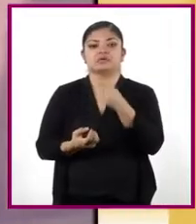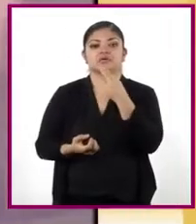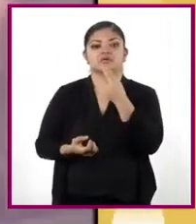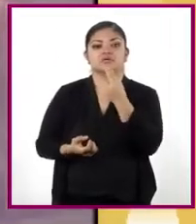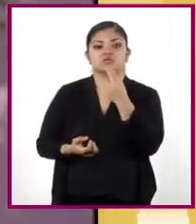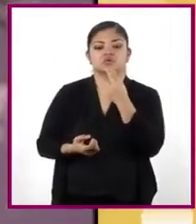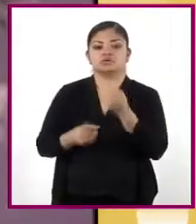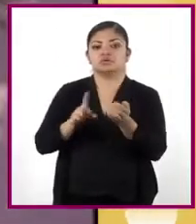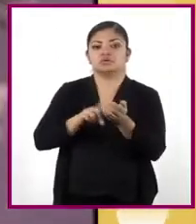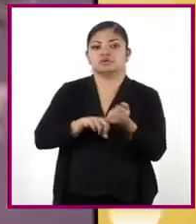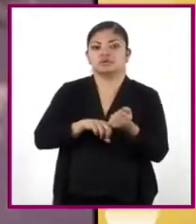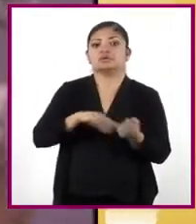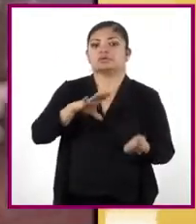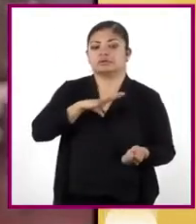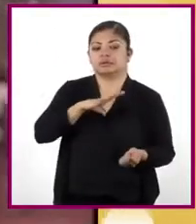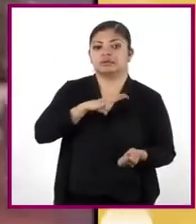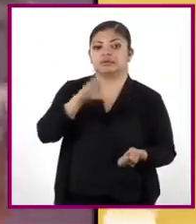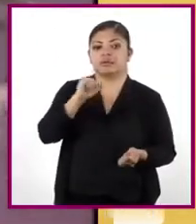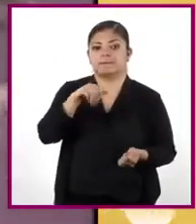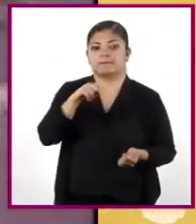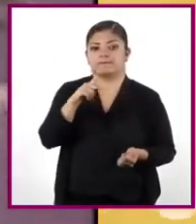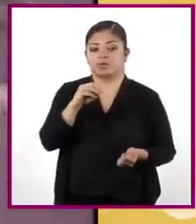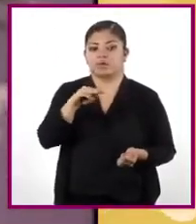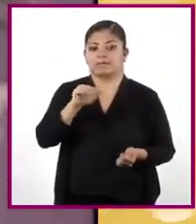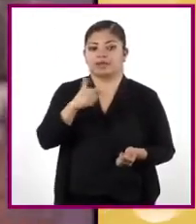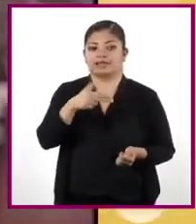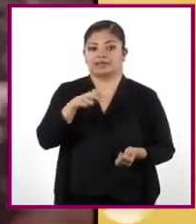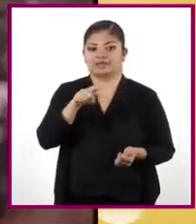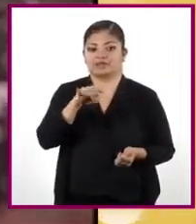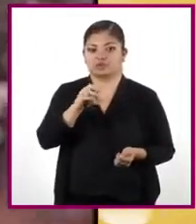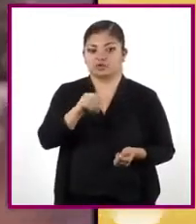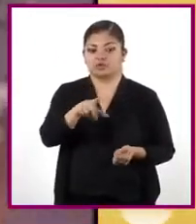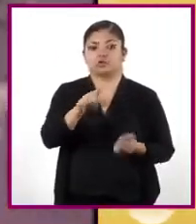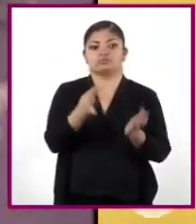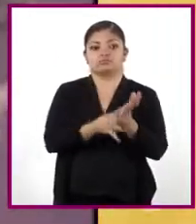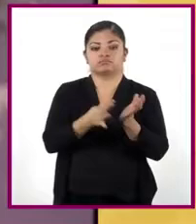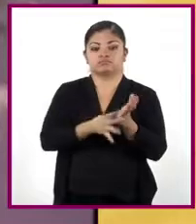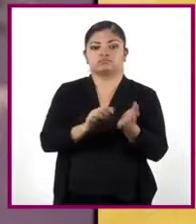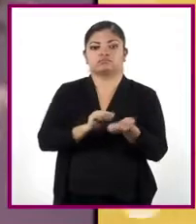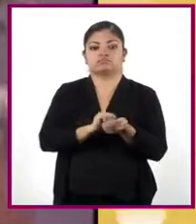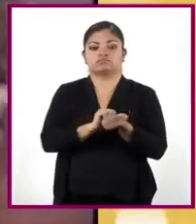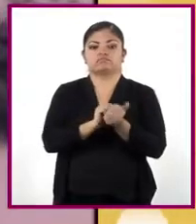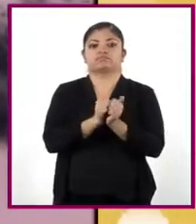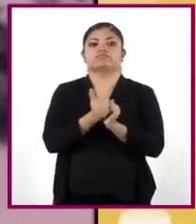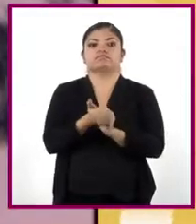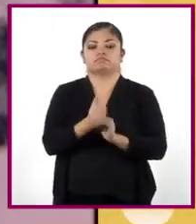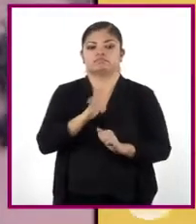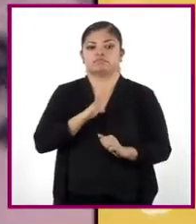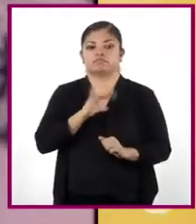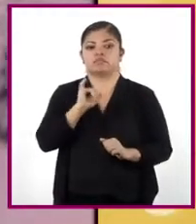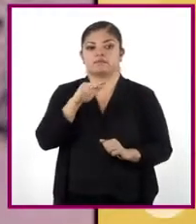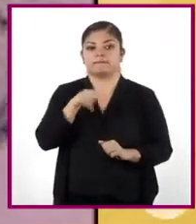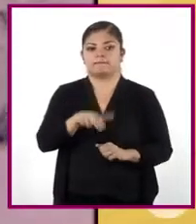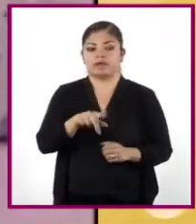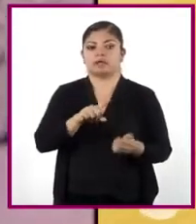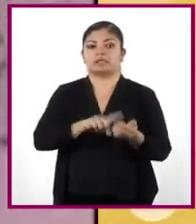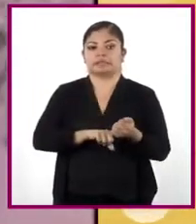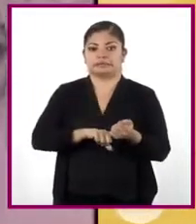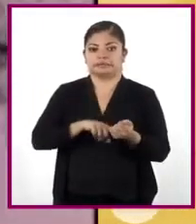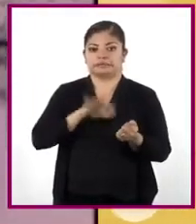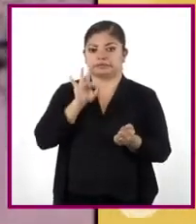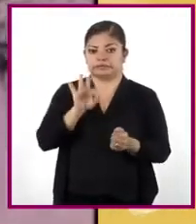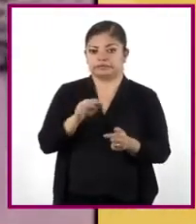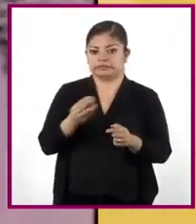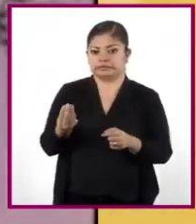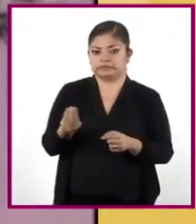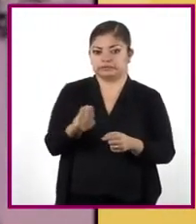campo magnético donde cada partícula de hierro se convierte en un pequeño imán que se alinea siguiendo la